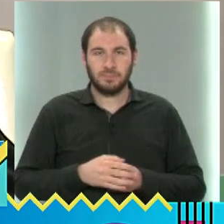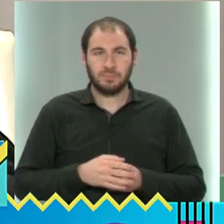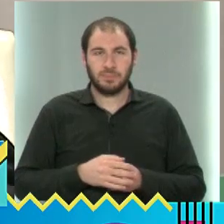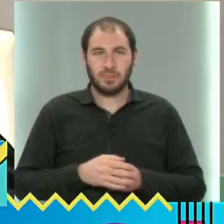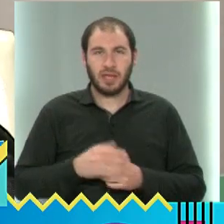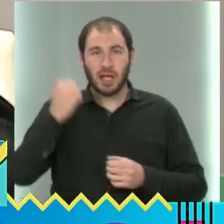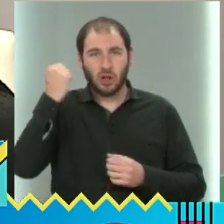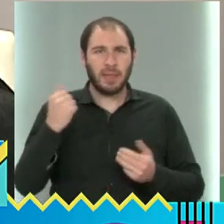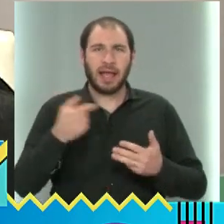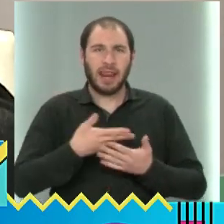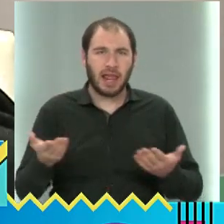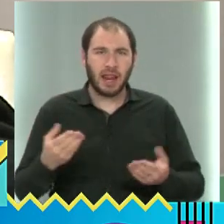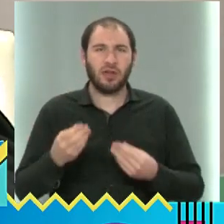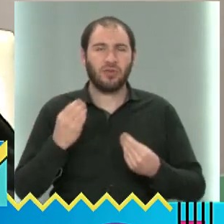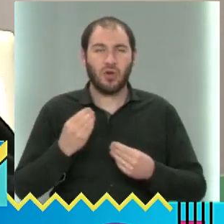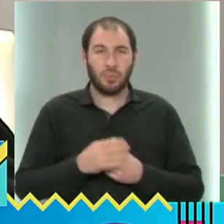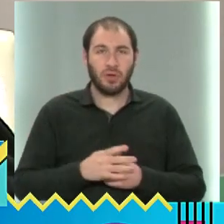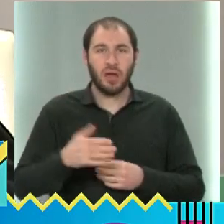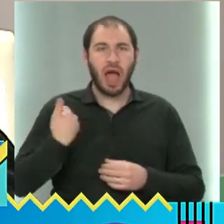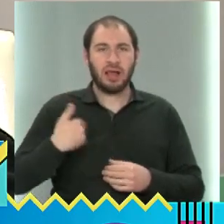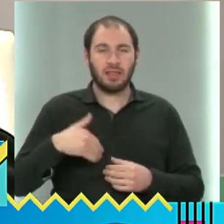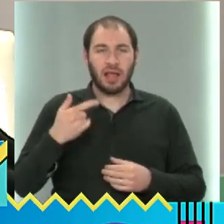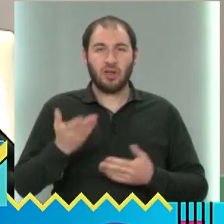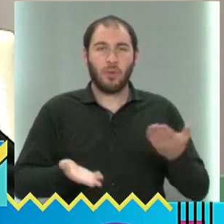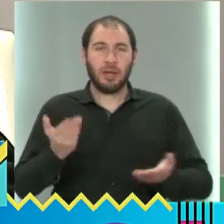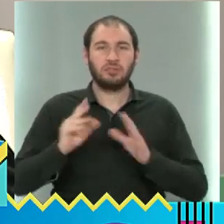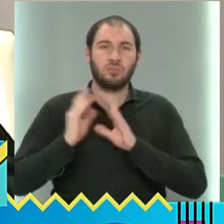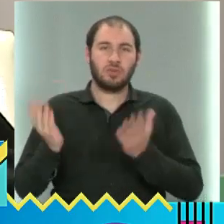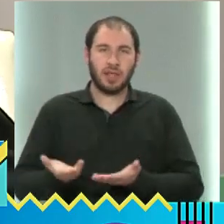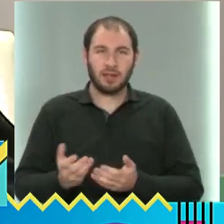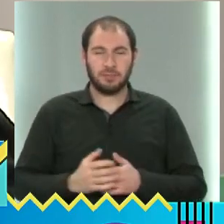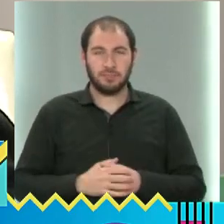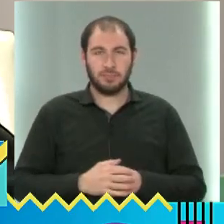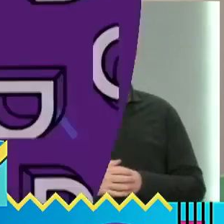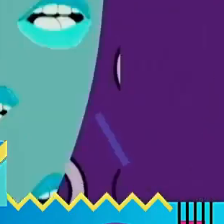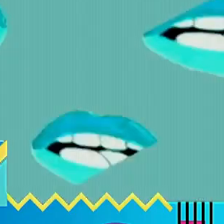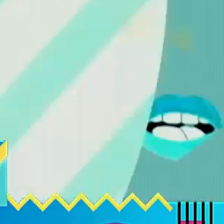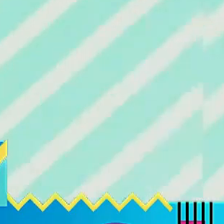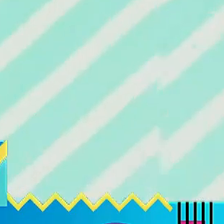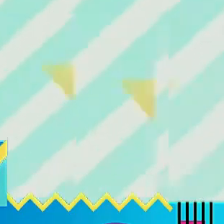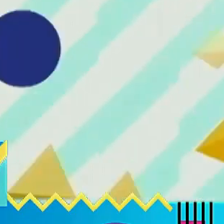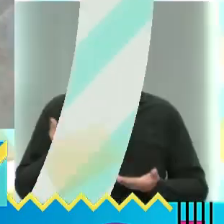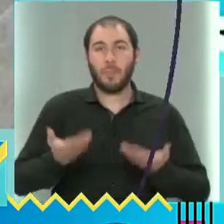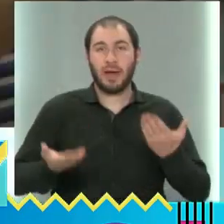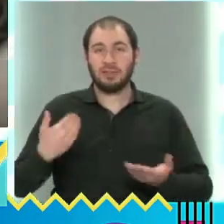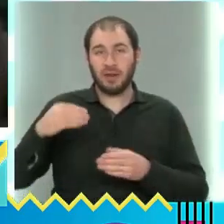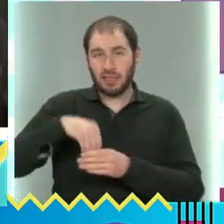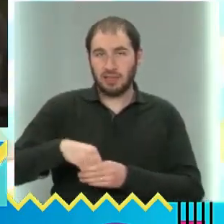la macroeconomía, cómo nos pone a la Argentina con respecto al mundo, cómo nos pone con respecto al mercado